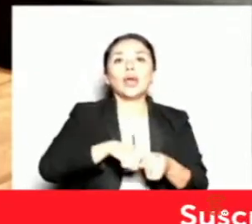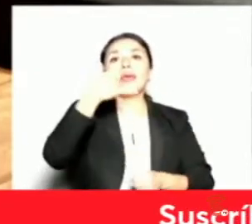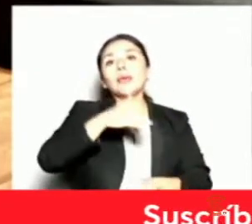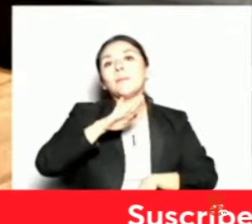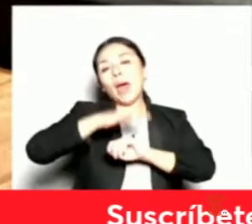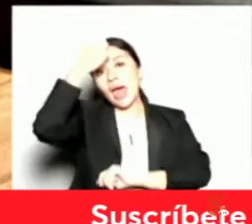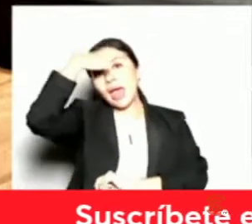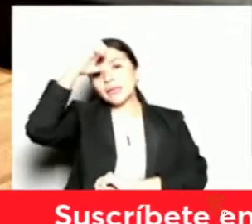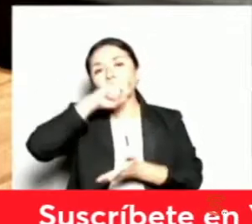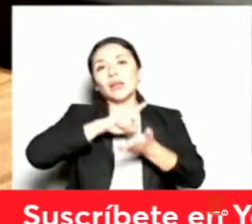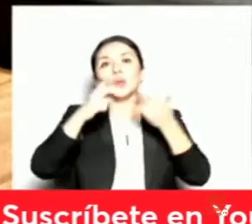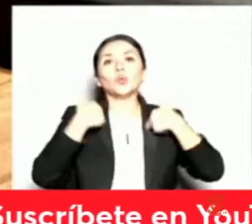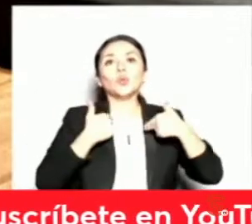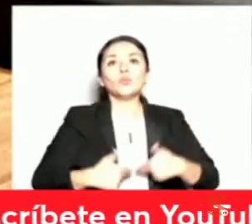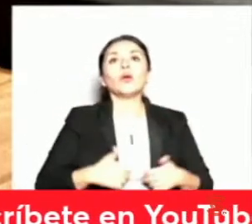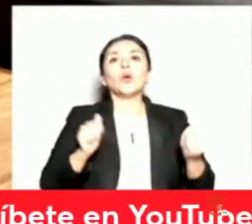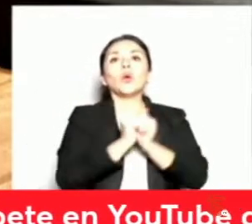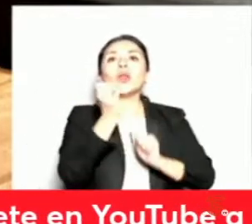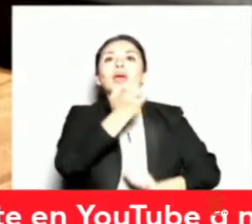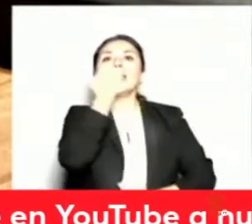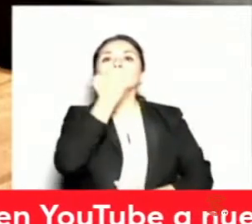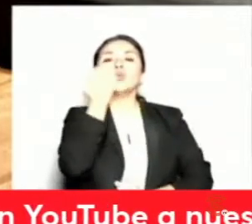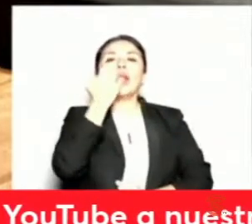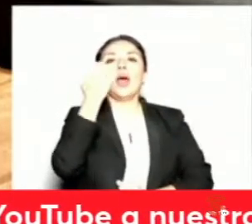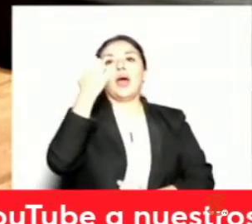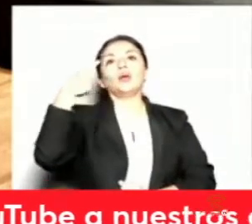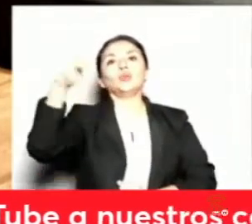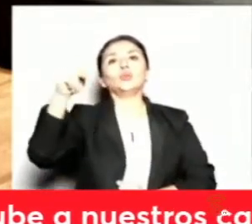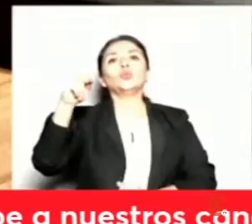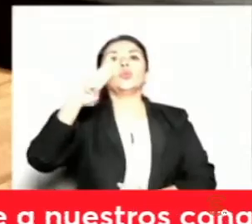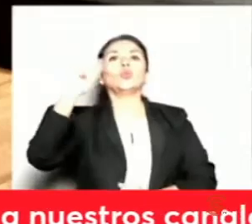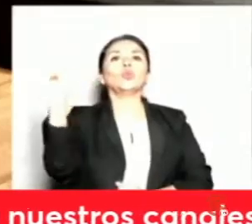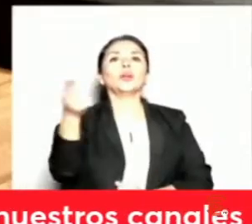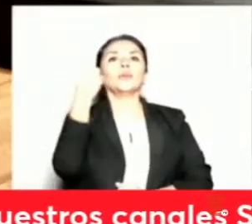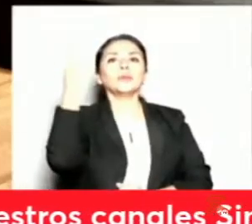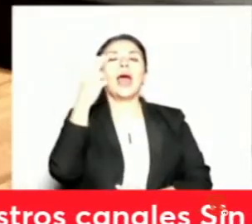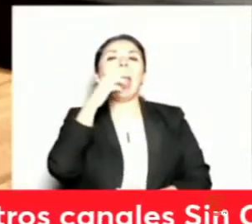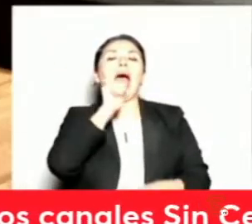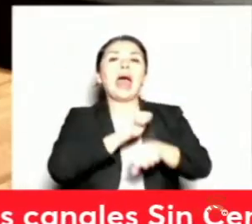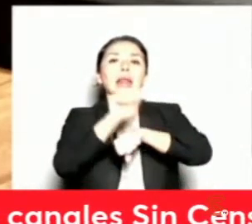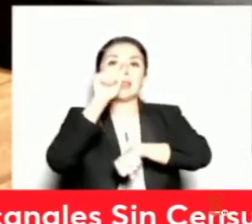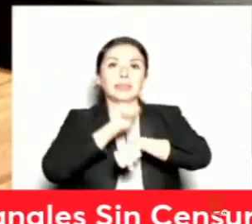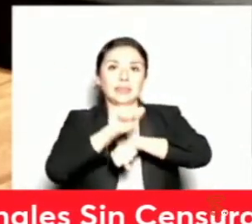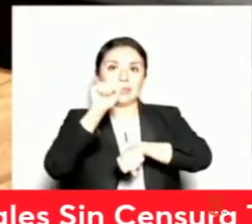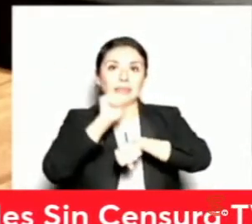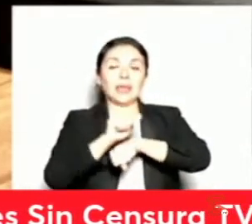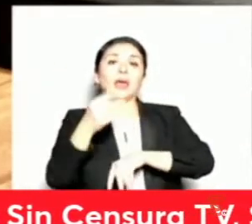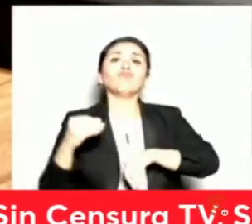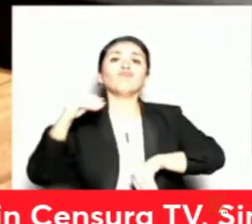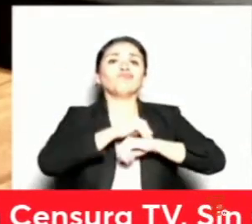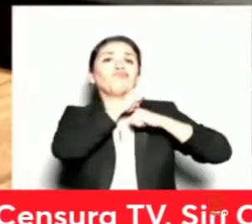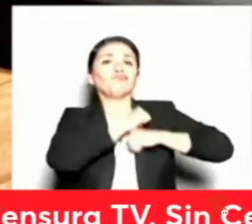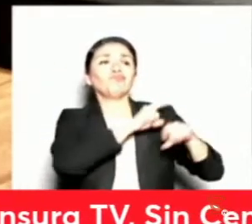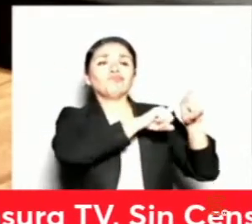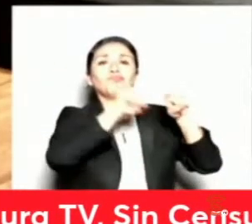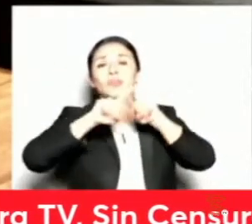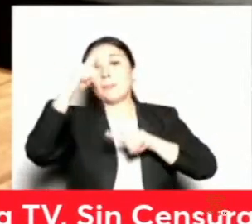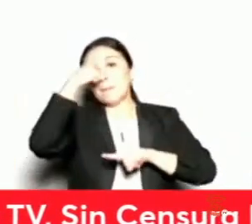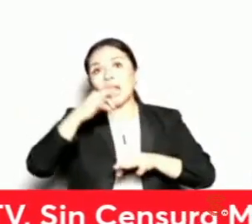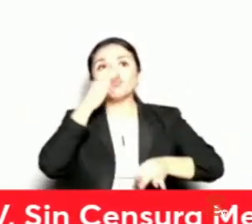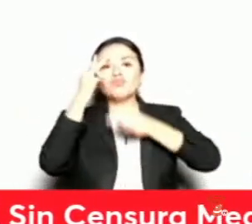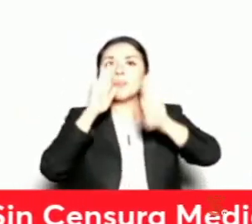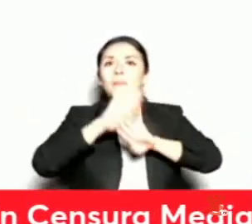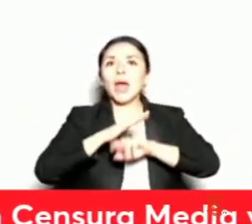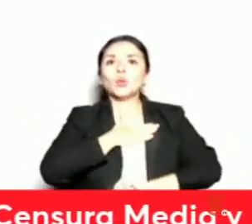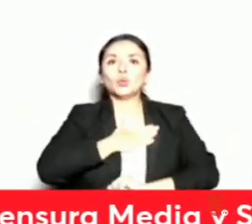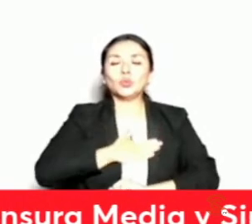experta en Derechos Humanos por la Facultad de Ciencias Jurídicas de la Universidad Nacional de La Plata, Argentina. Ha ocupado cargos clave en la promoción de la justicia,